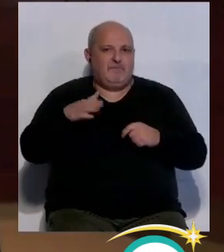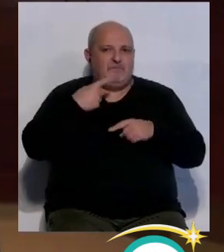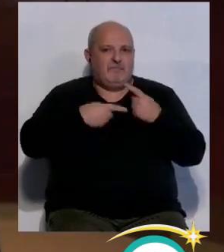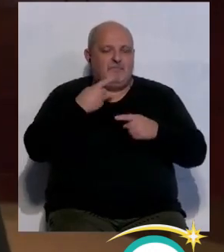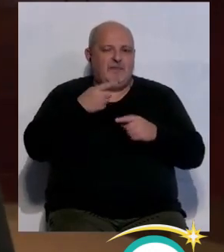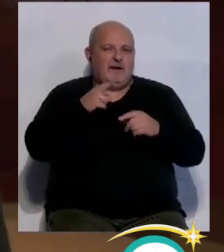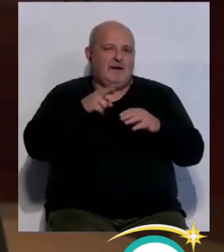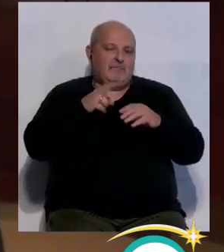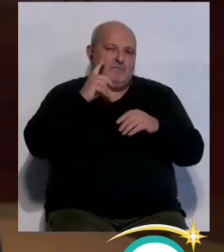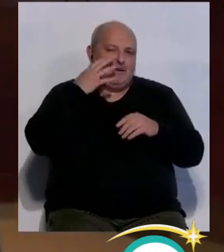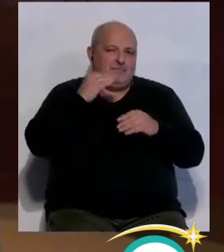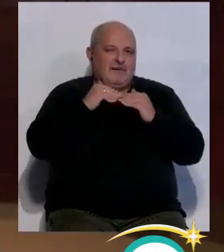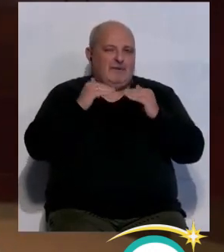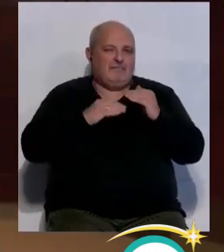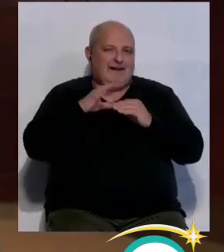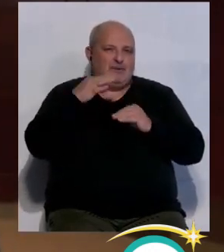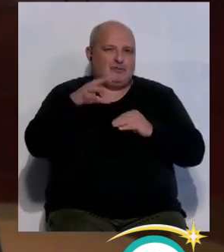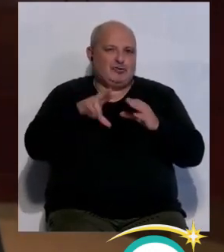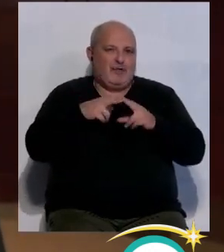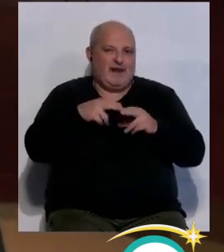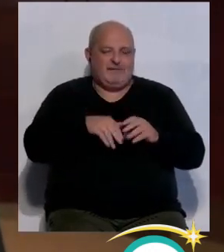familias en riesgo de exclusión social.